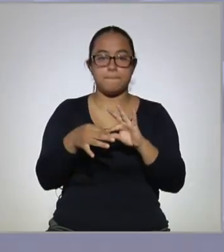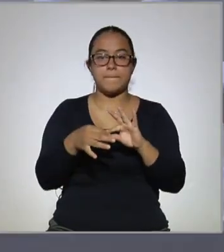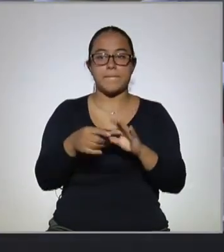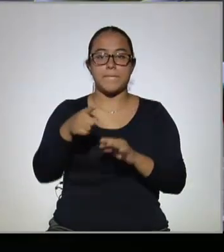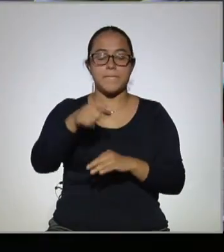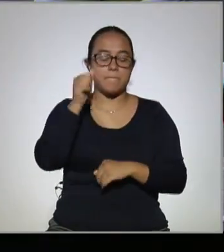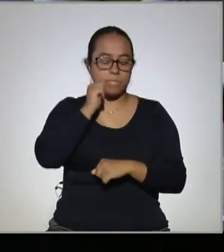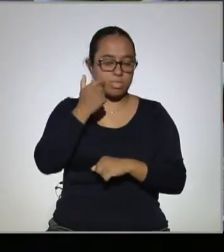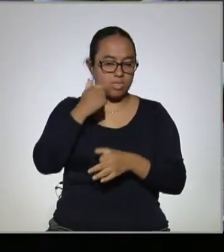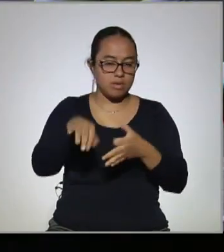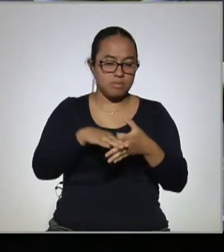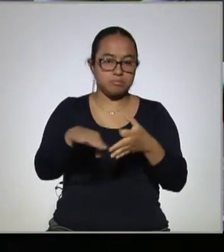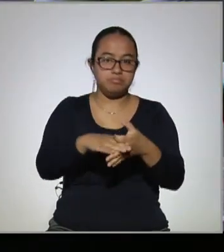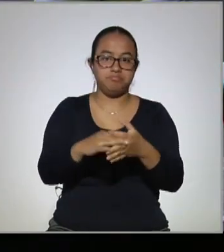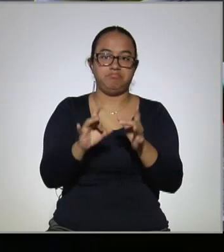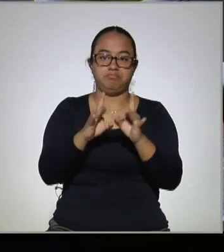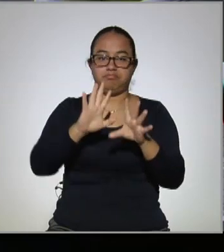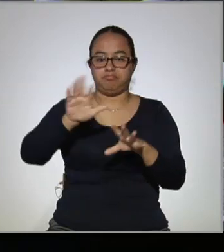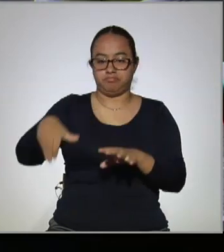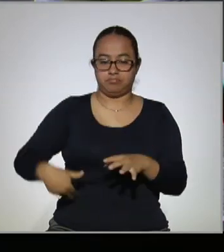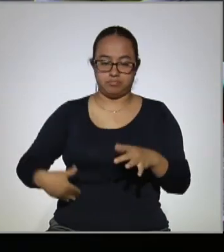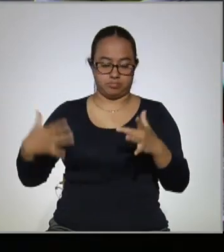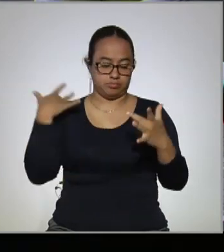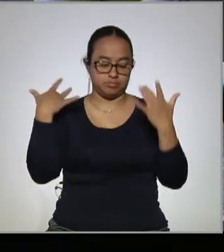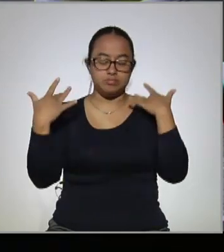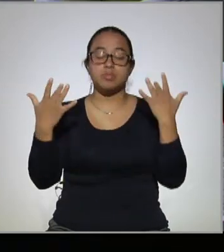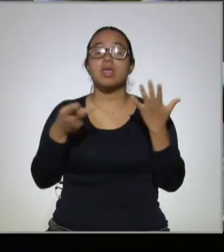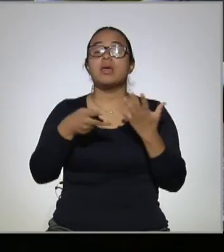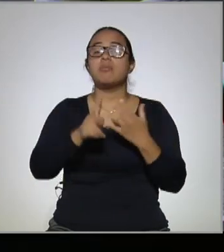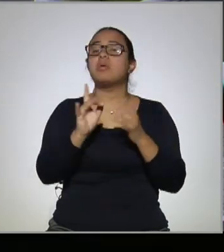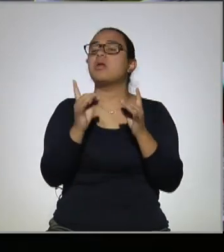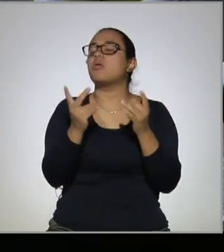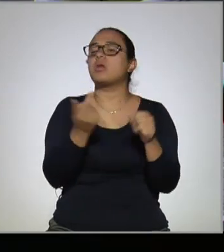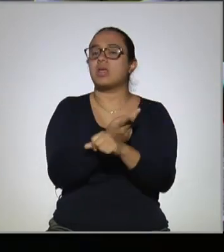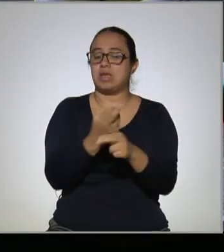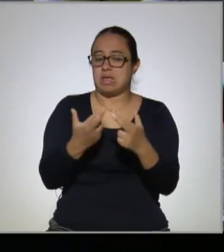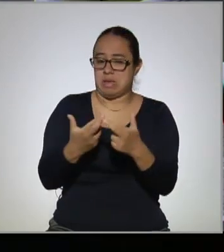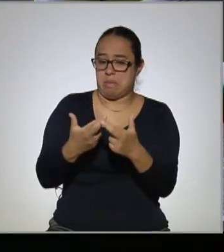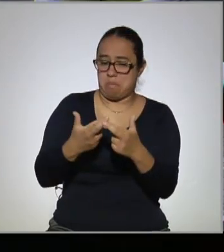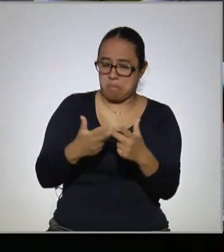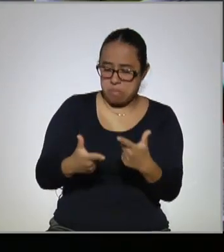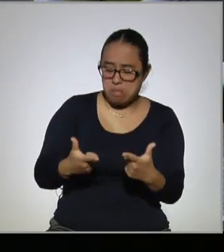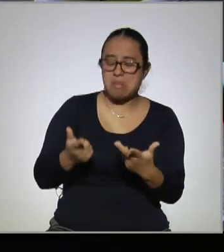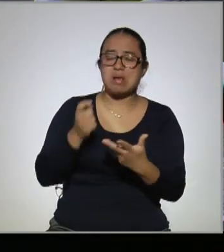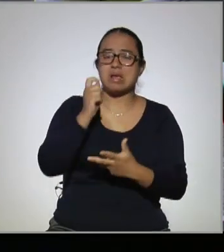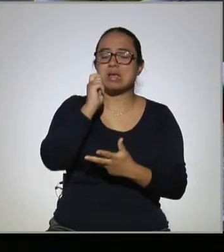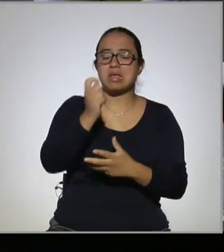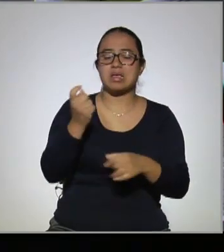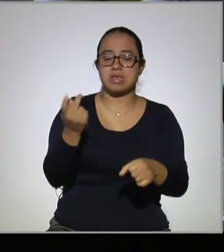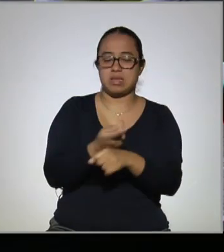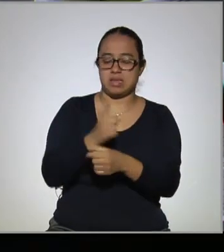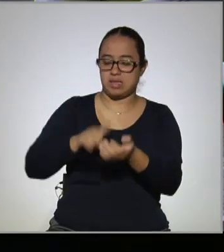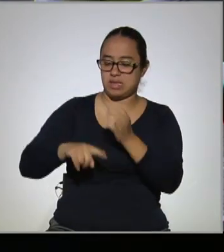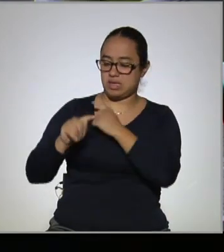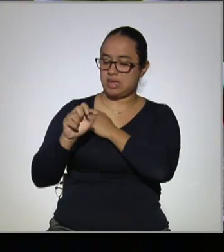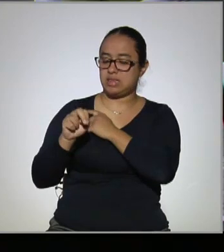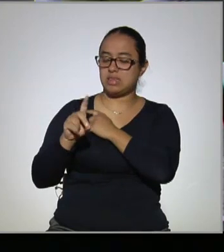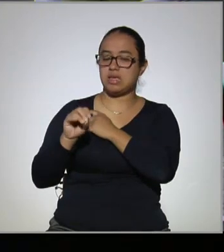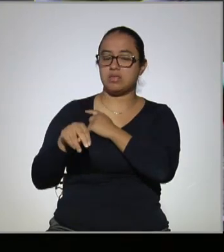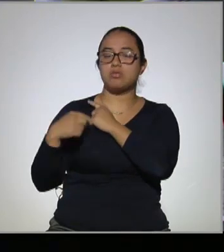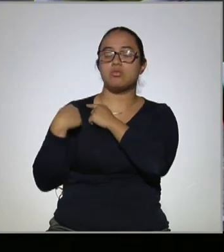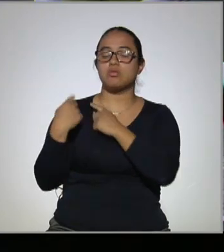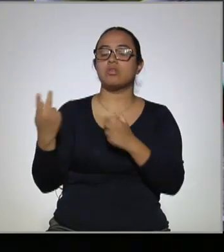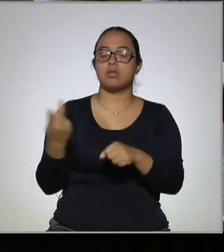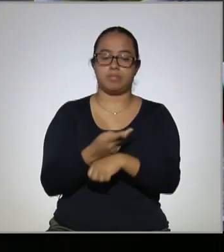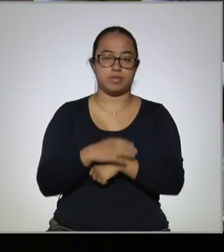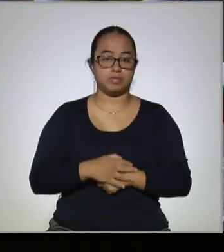sus consultas este tipo de lesiones, pero ¿qué es lo que le pasa? ¿Se rompe, se desgarra? ¿Qué es lo que le pasa a los tendones del manguito rotador? Bueno,